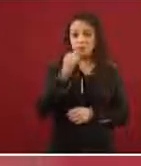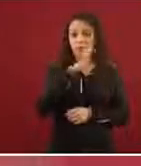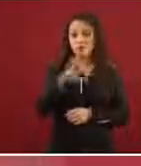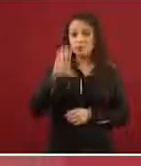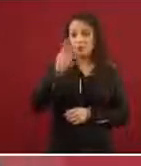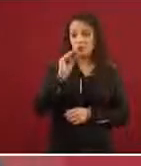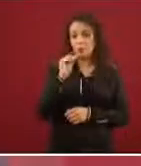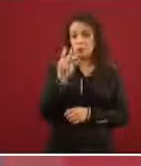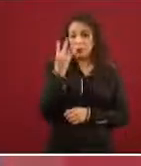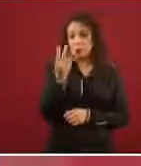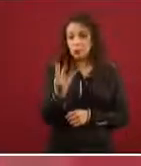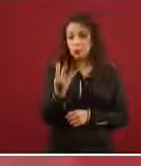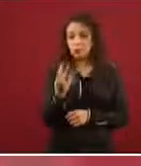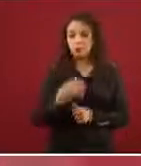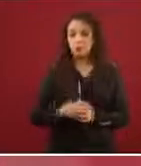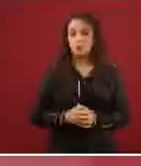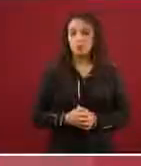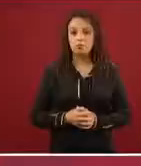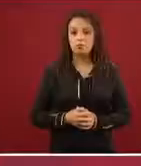1994